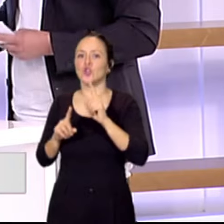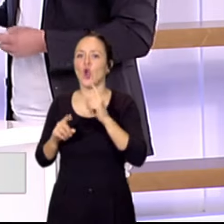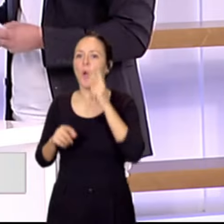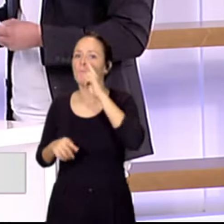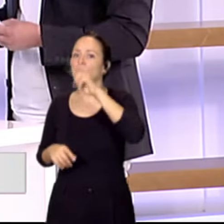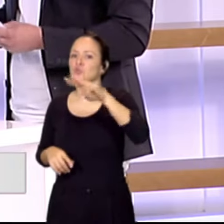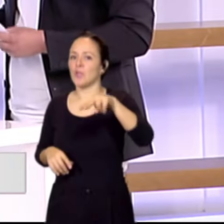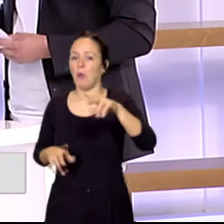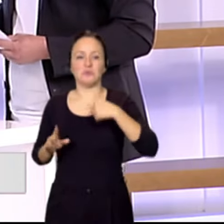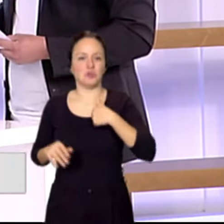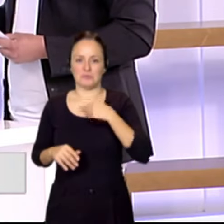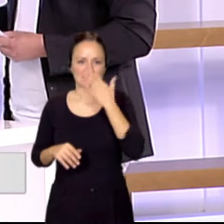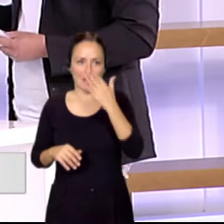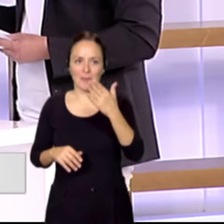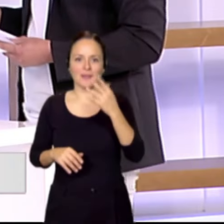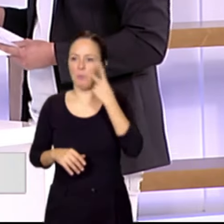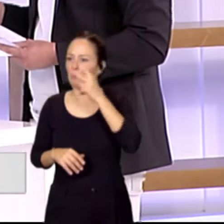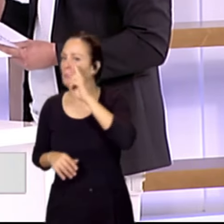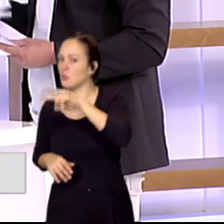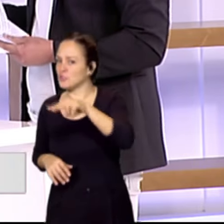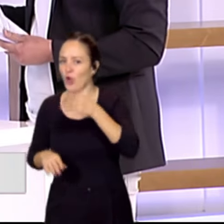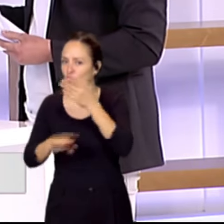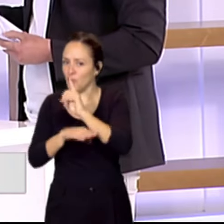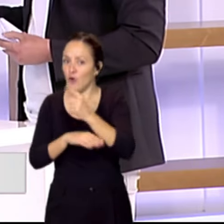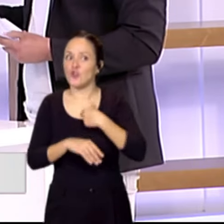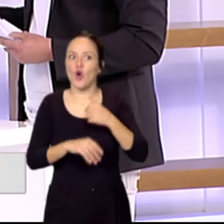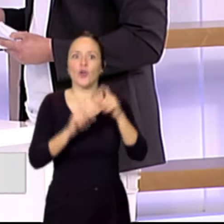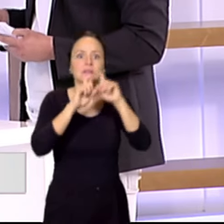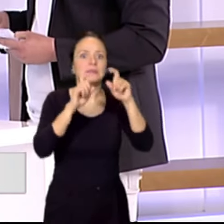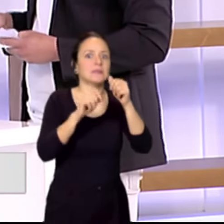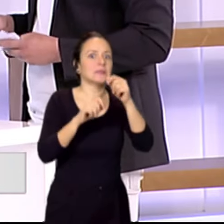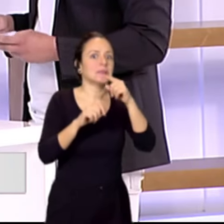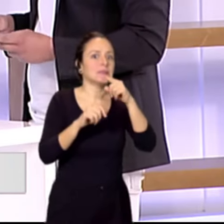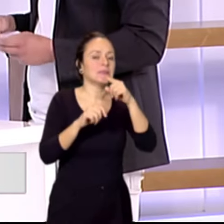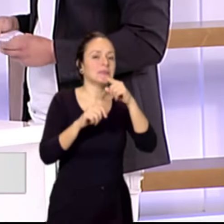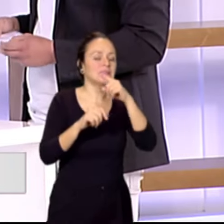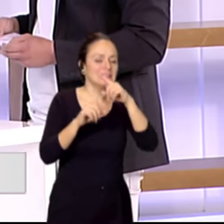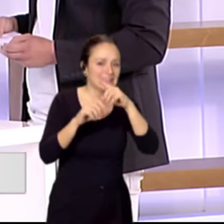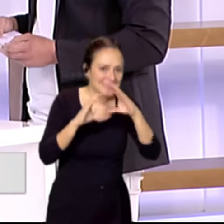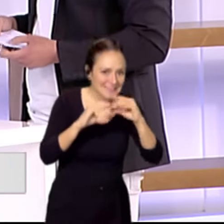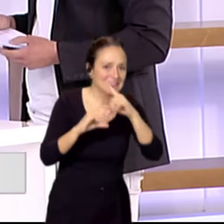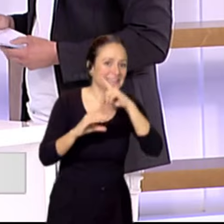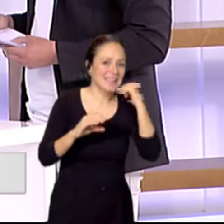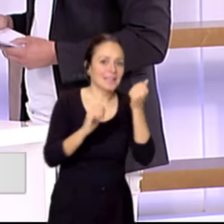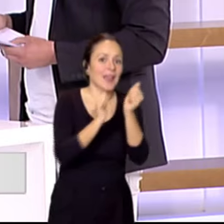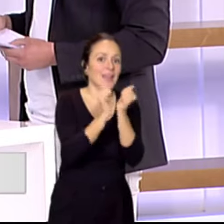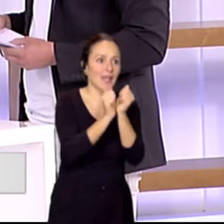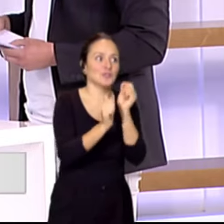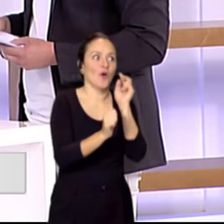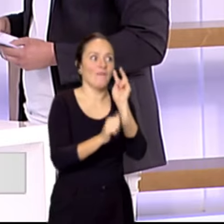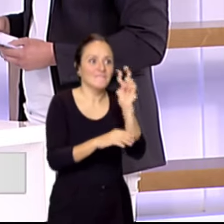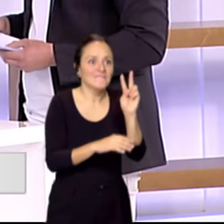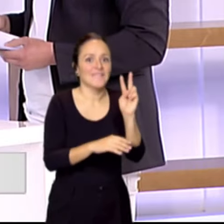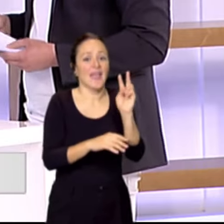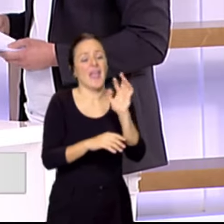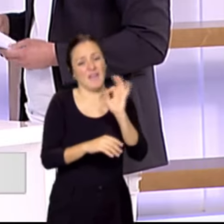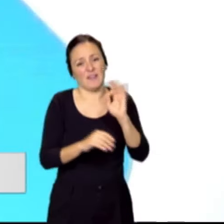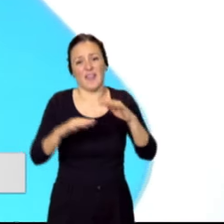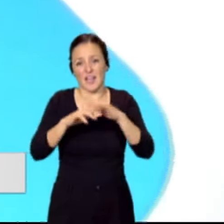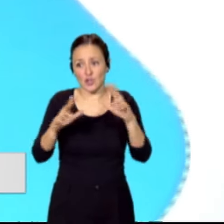queso yo hago turismo de tartas de queso allá por donde quiera que voy la tarta siempre ha estado presente No sí es verdad que el empuje de las redes sociales a día de